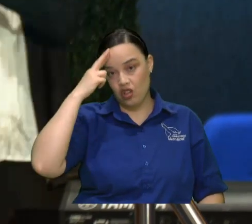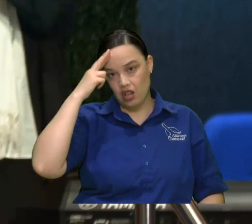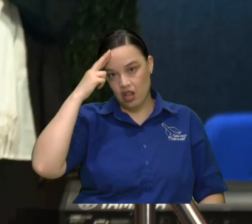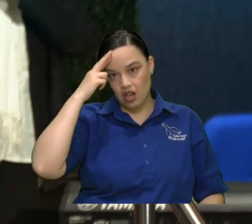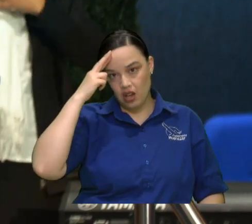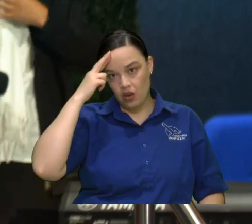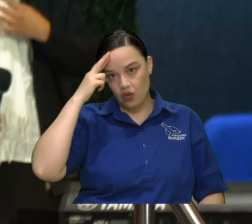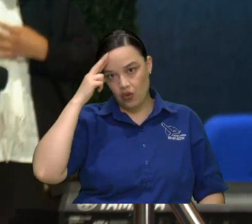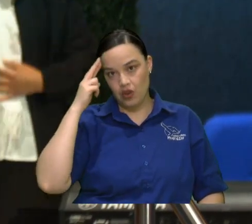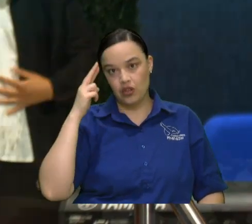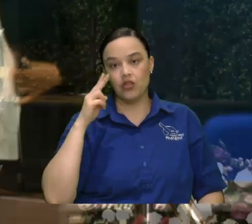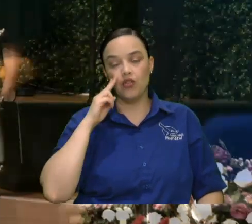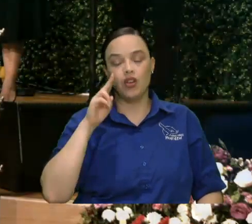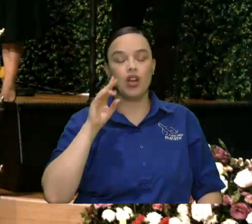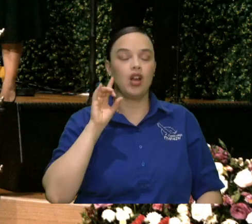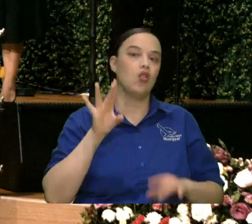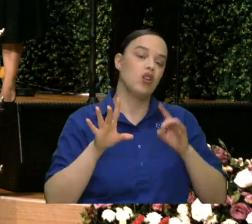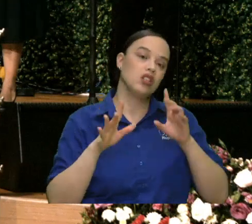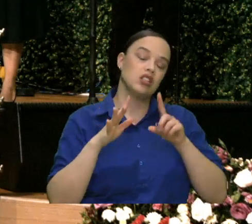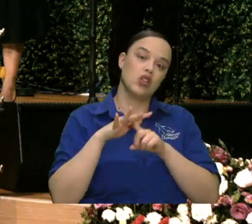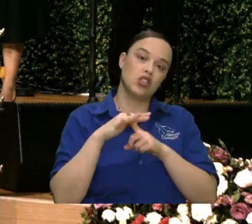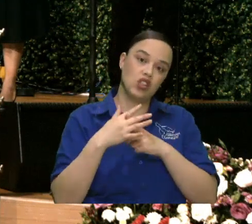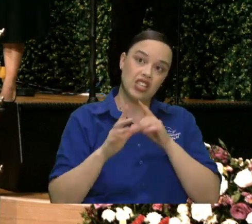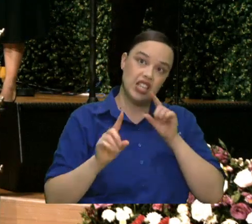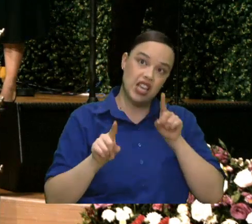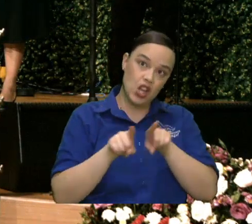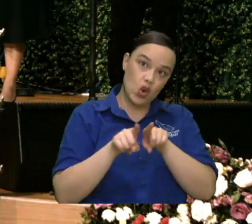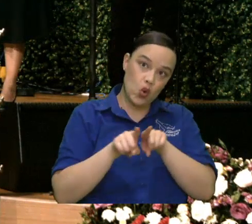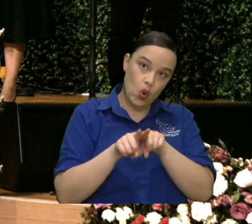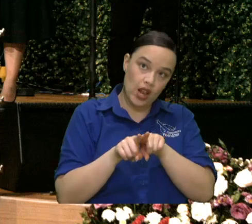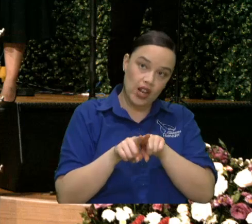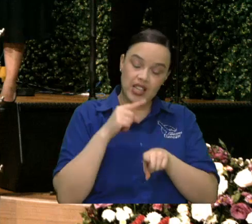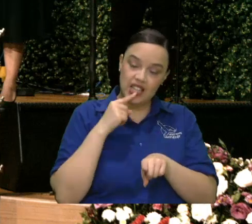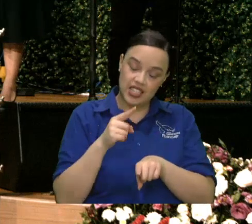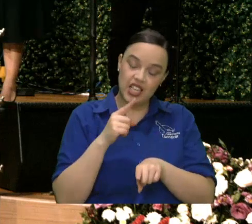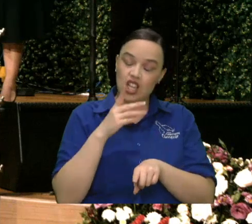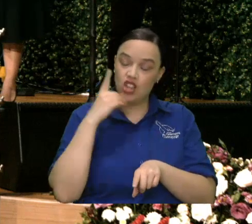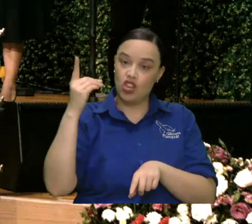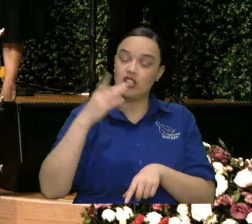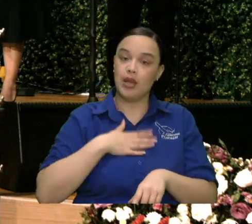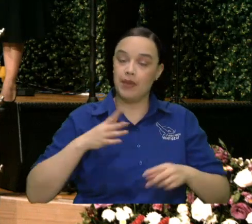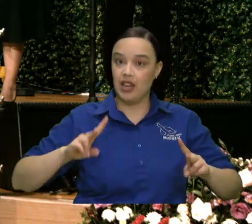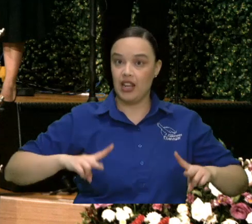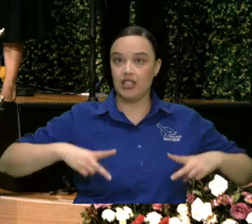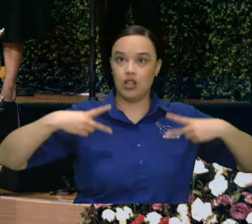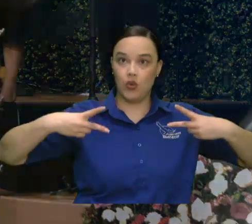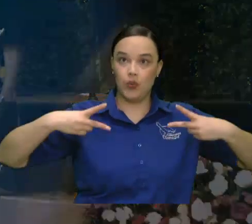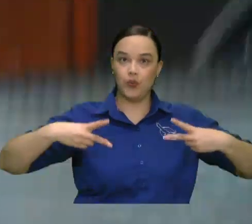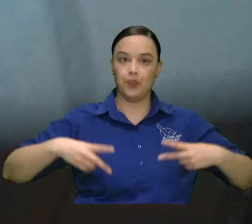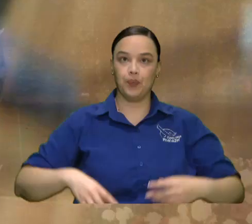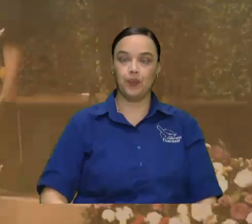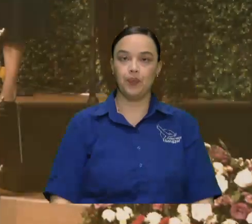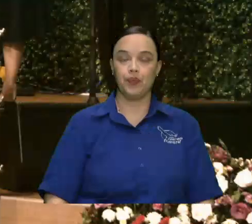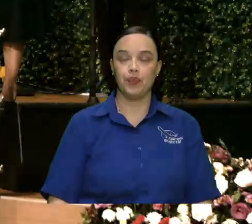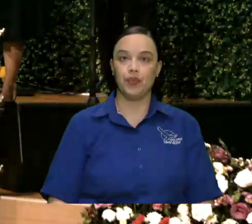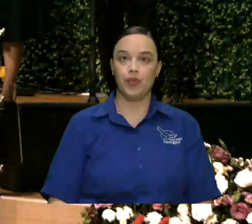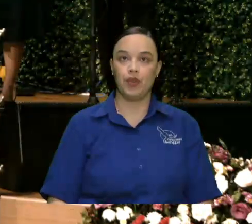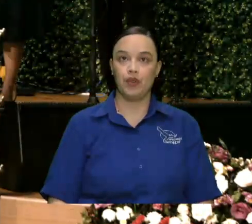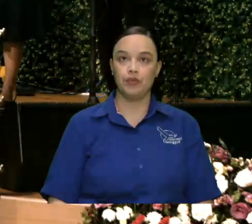cuando vea casos similares puedes decir a mi dios me restauró al vídeo me rescató entonces